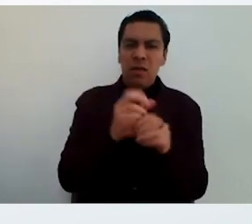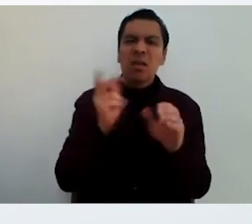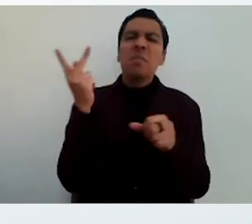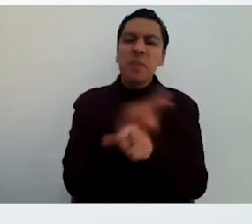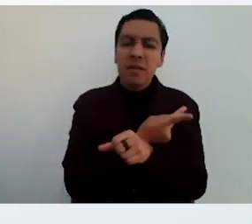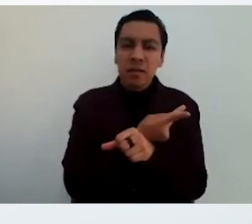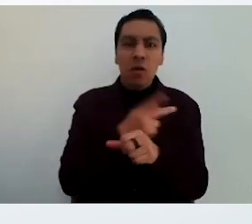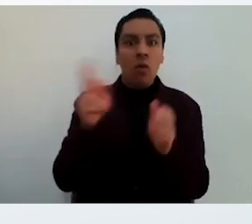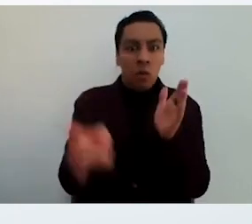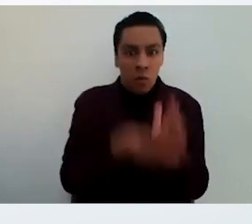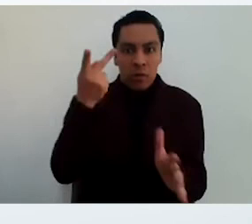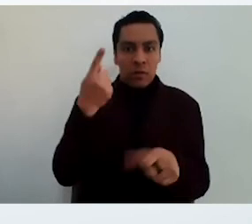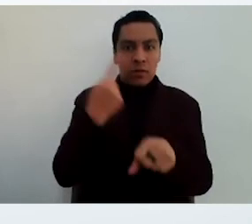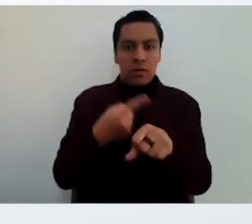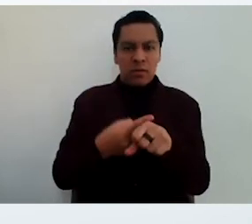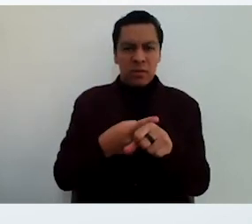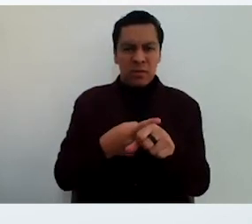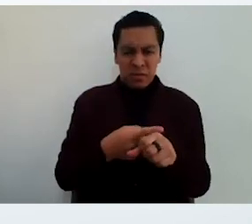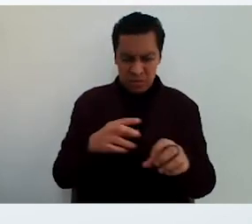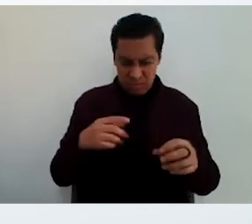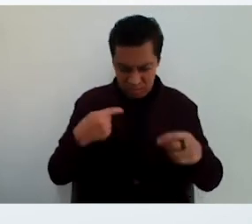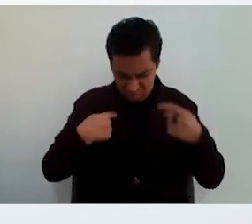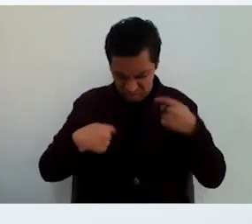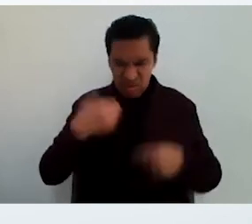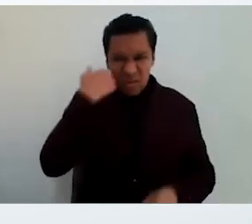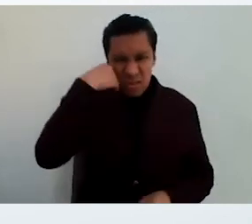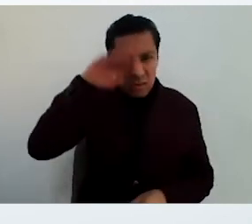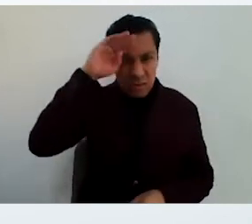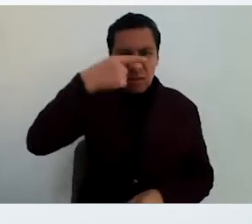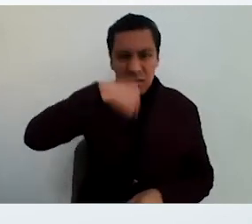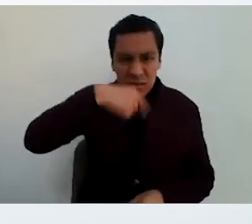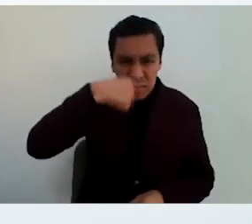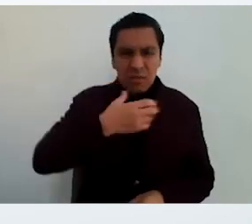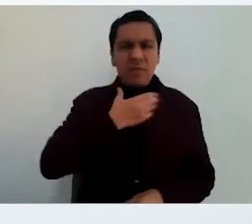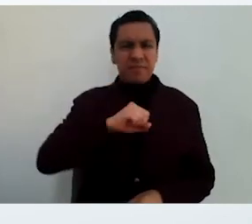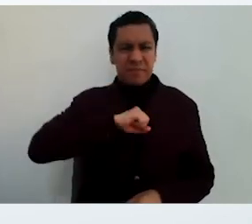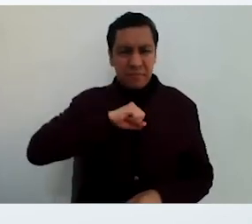sostuvo la respuesta inmune que les había permitido tener una mejoría.